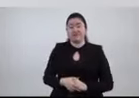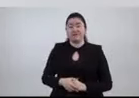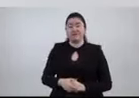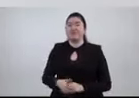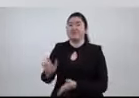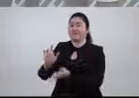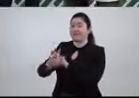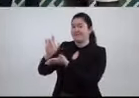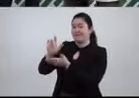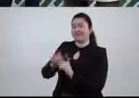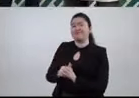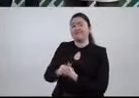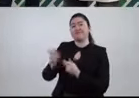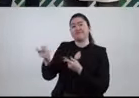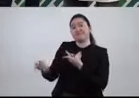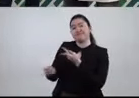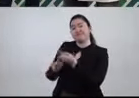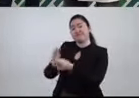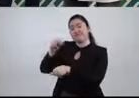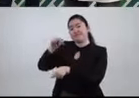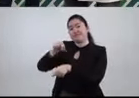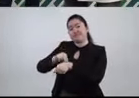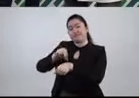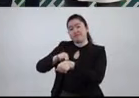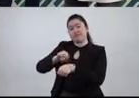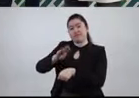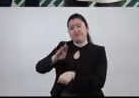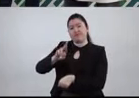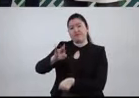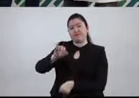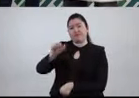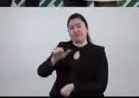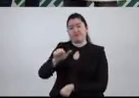Gracias. Y preguntarle al doctor Borja,